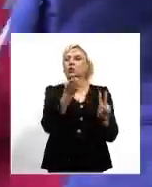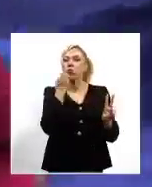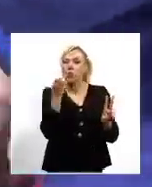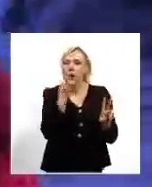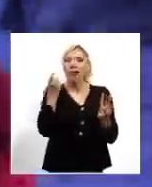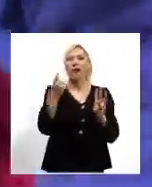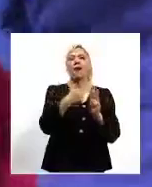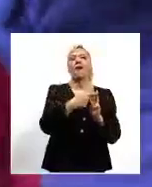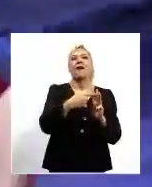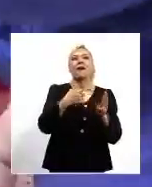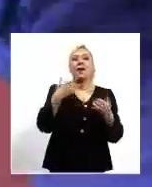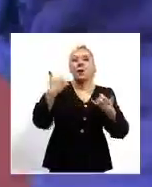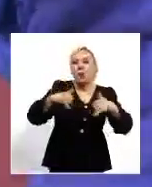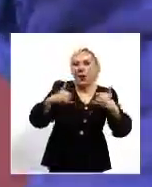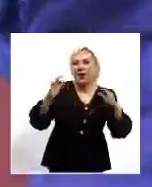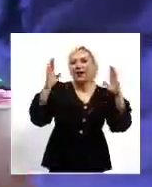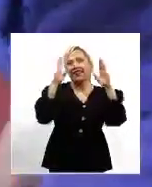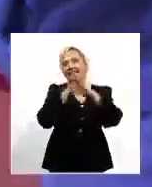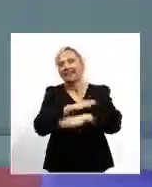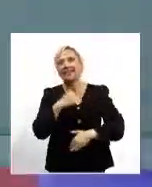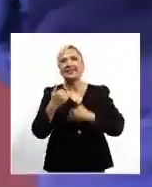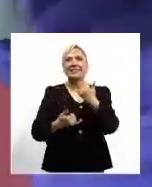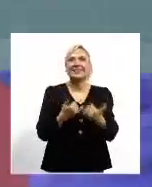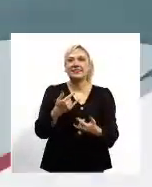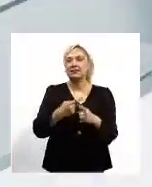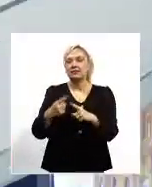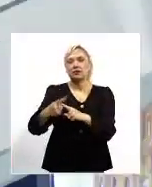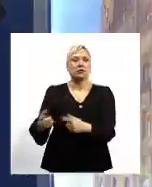al esparcimiento, entre otros.